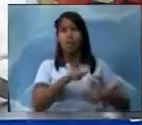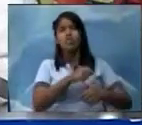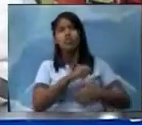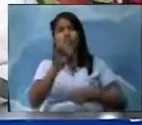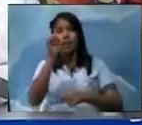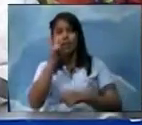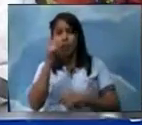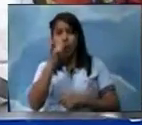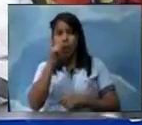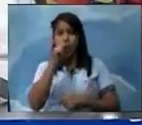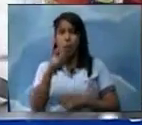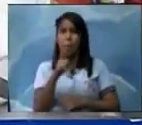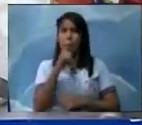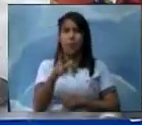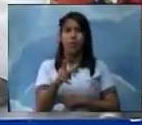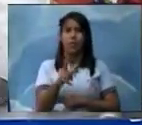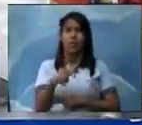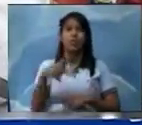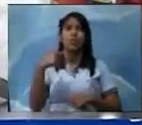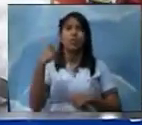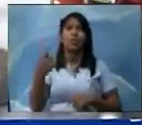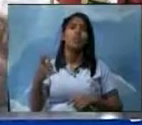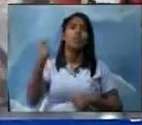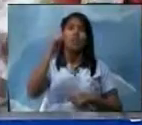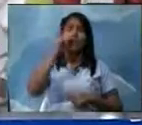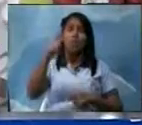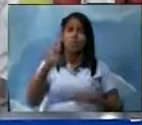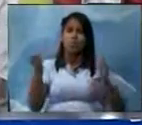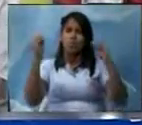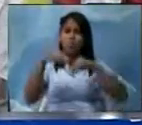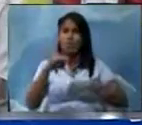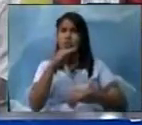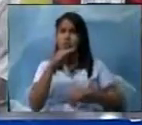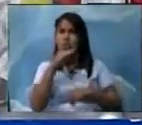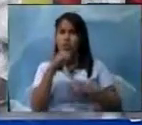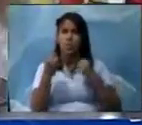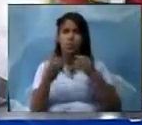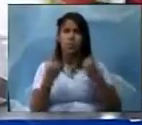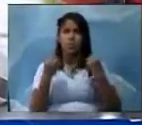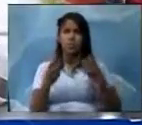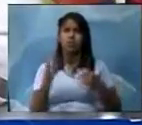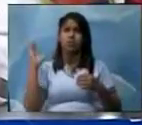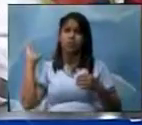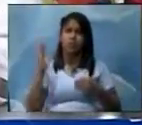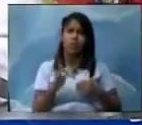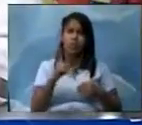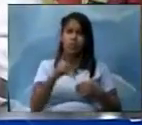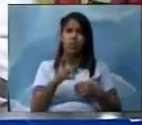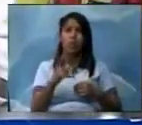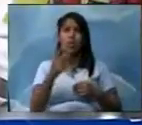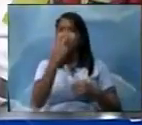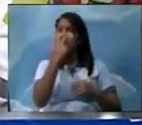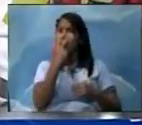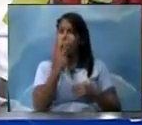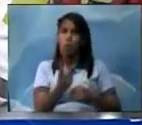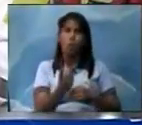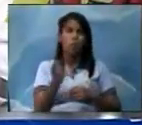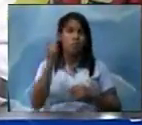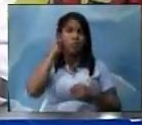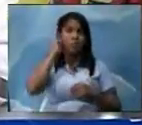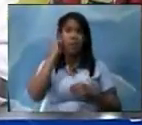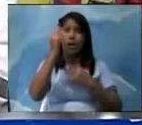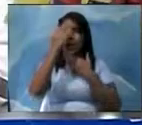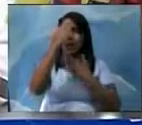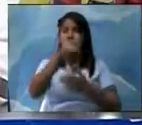Judas maluco cuando Judas se enojó muchísimo vino una Pobrecita mujer